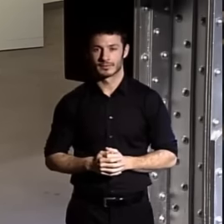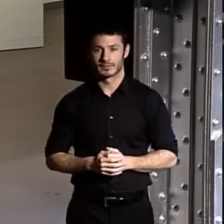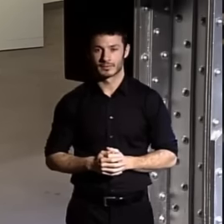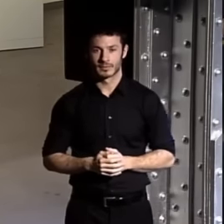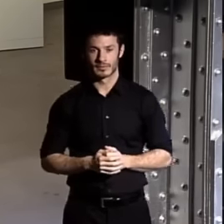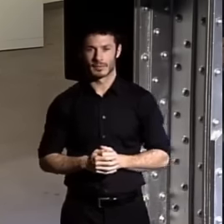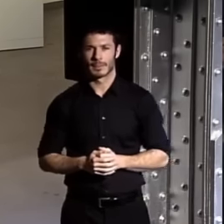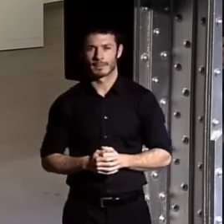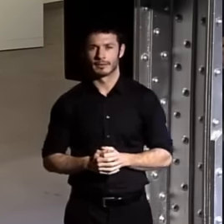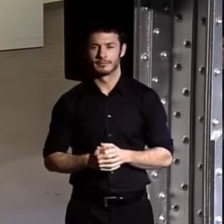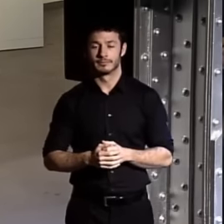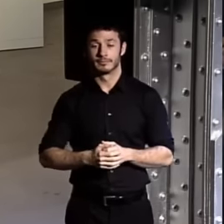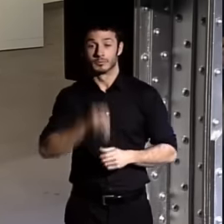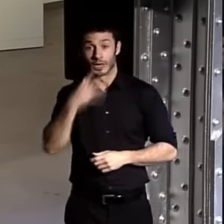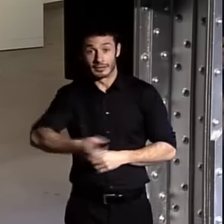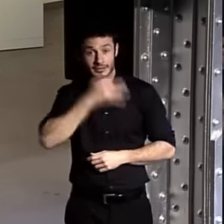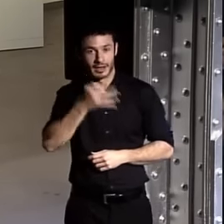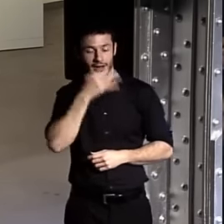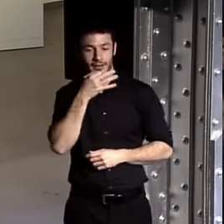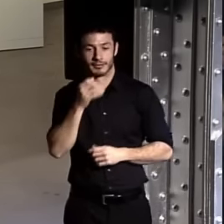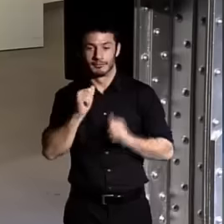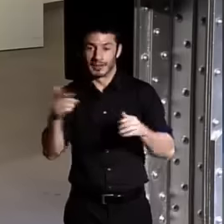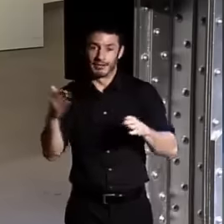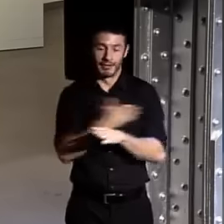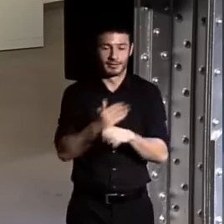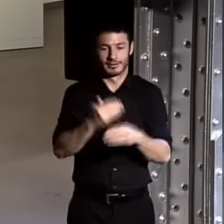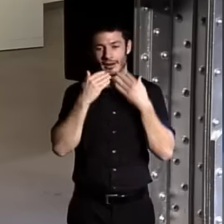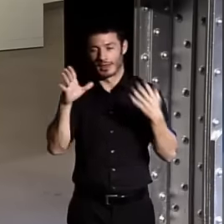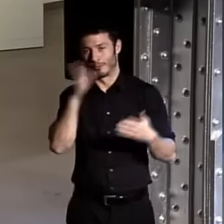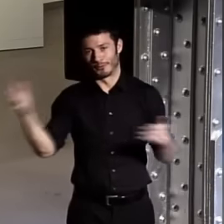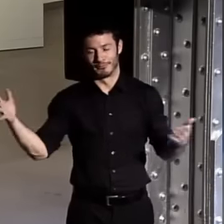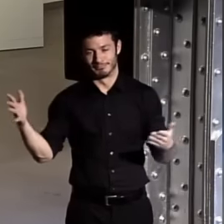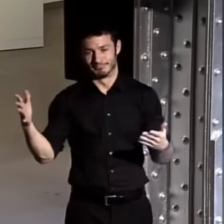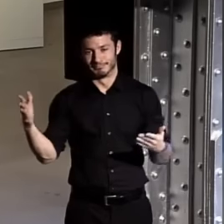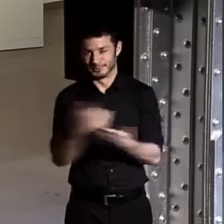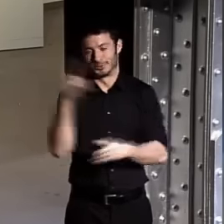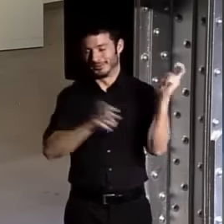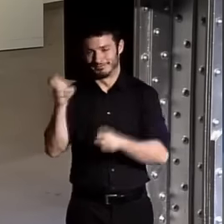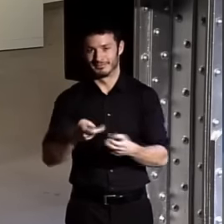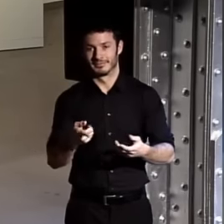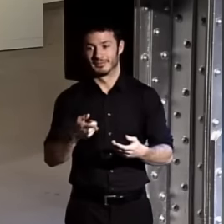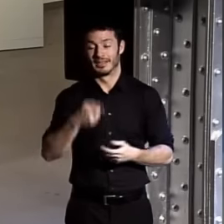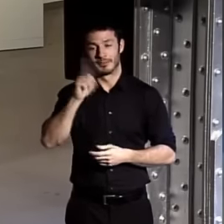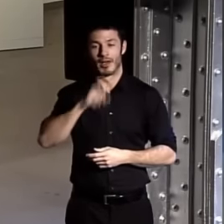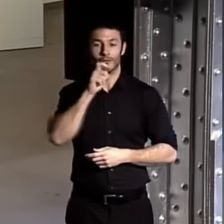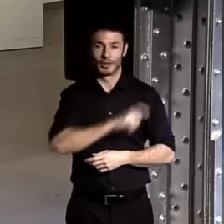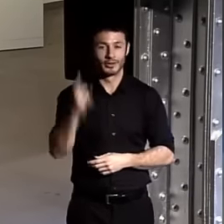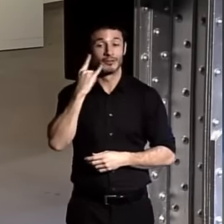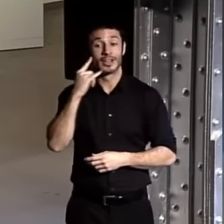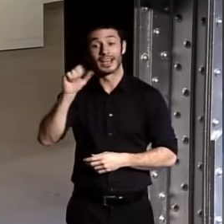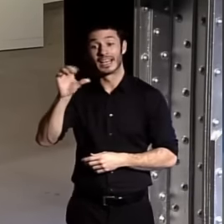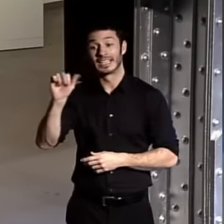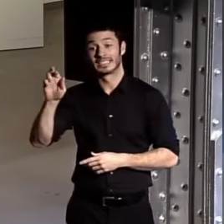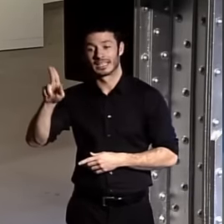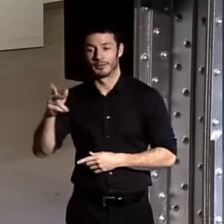gracias Bueno buenas tardes a todos antes de nada agradeceros a todos venir y a fundación telefónica yier por haber contado conmigo